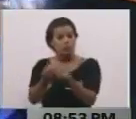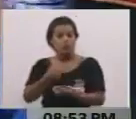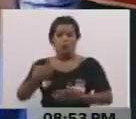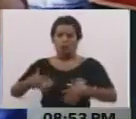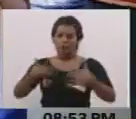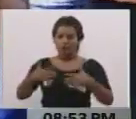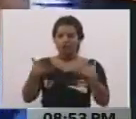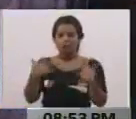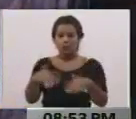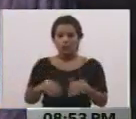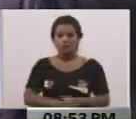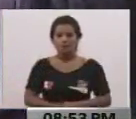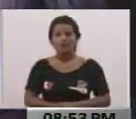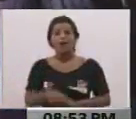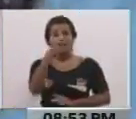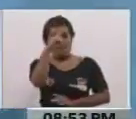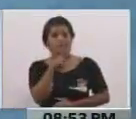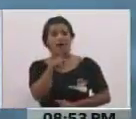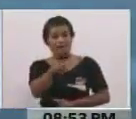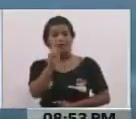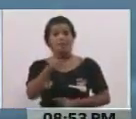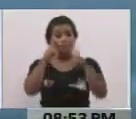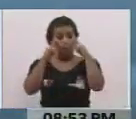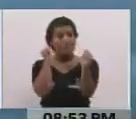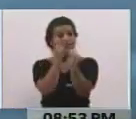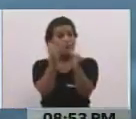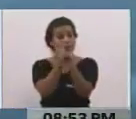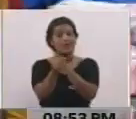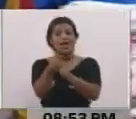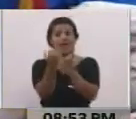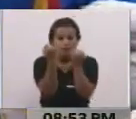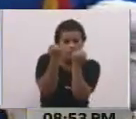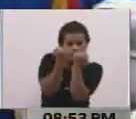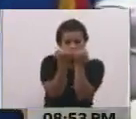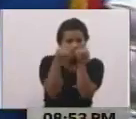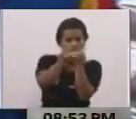también. Sí, atleta. Atleta. Boxeador. Atleta.